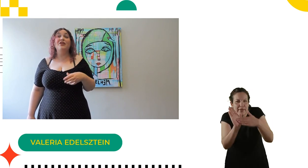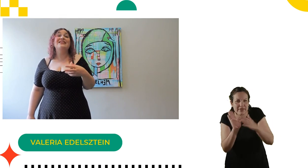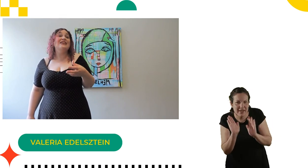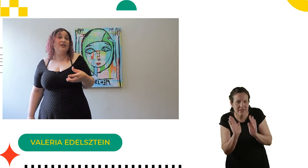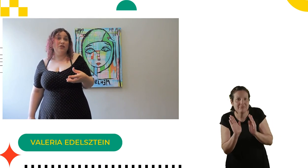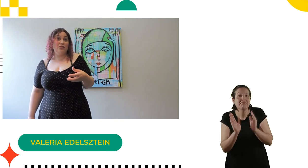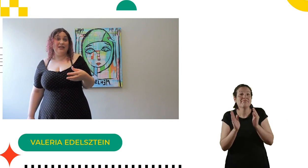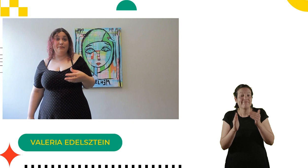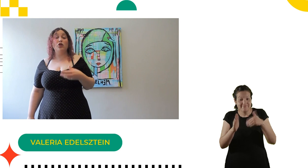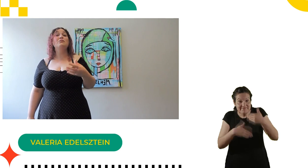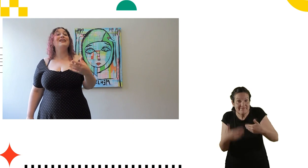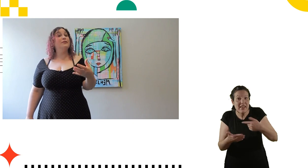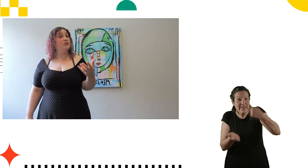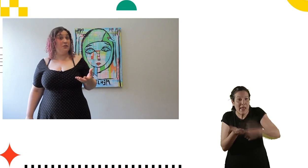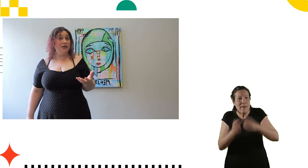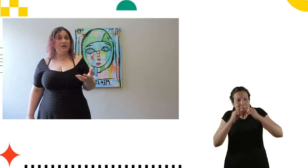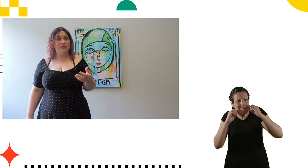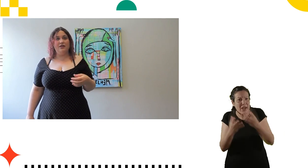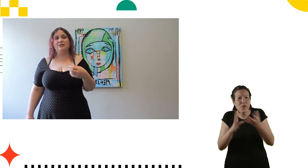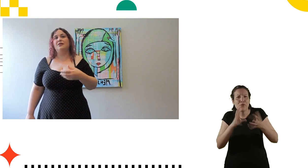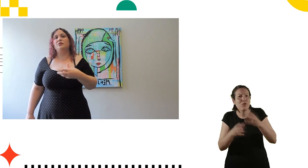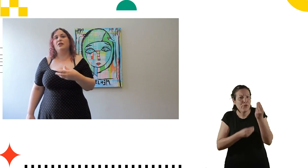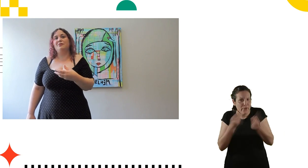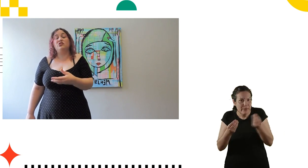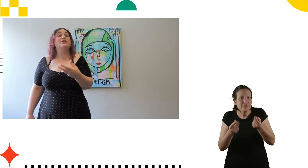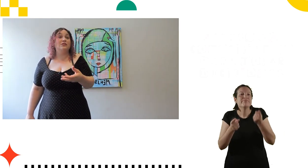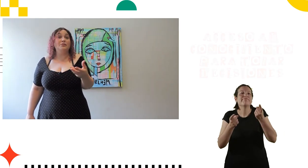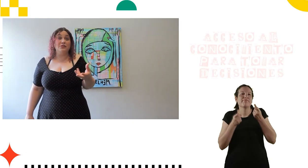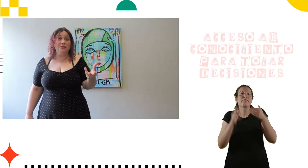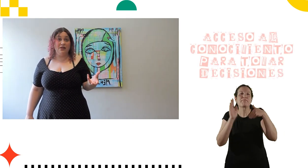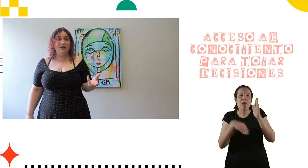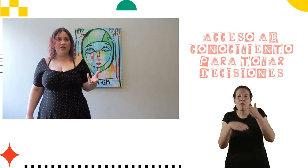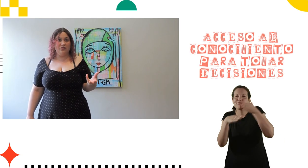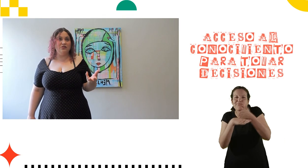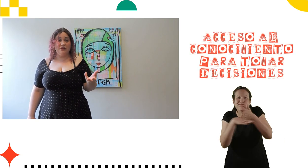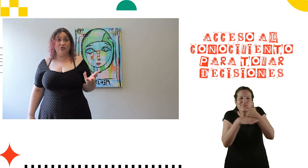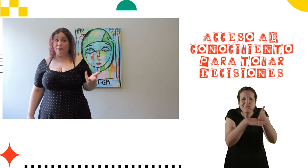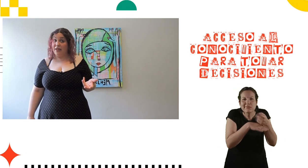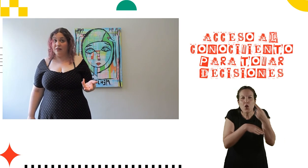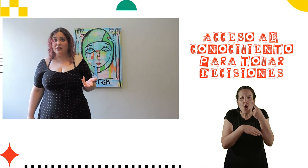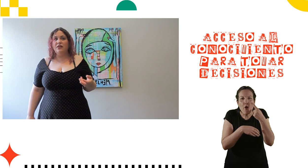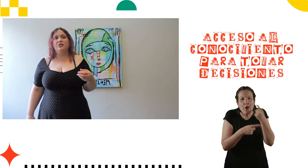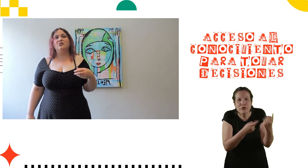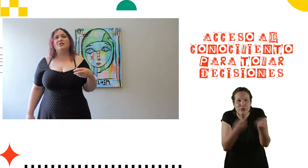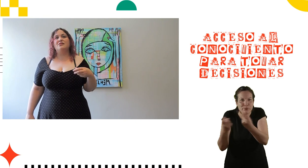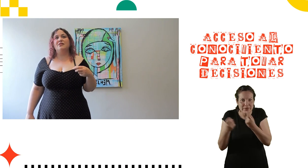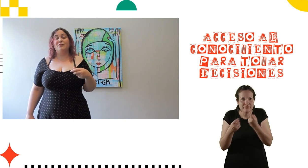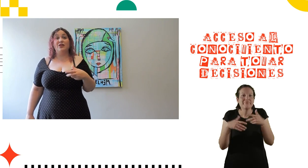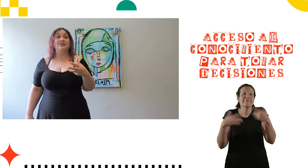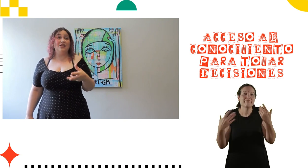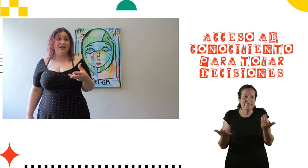para poder hacerlo de la mejor manera posible necesitamos tener el mayor acceso posible al conocimiento también.